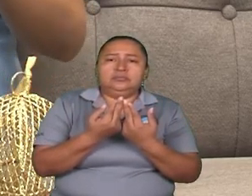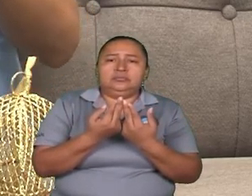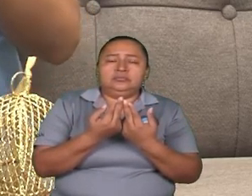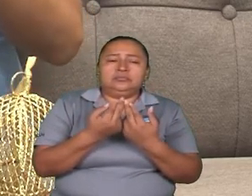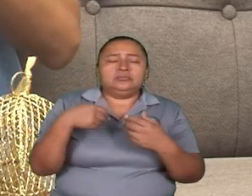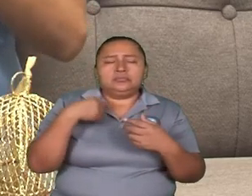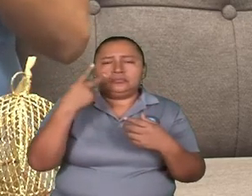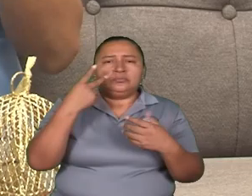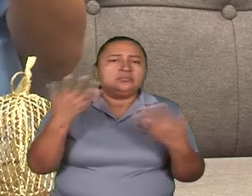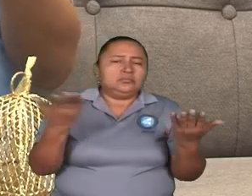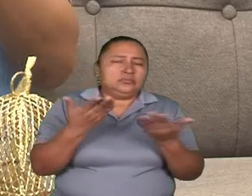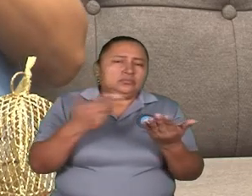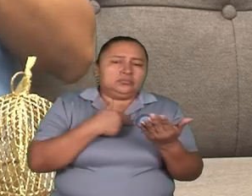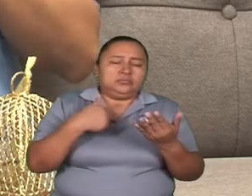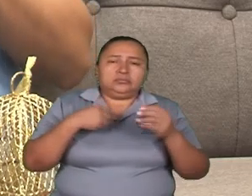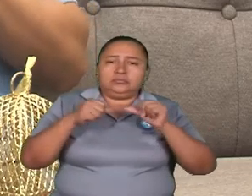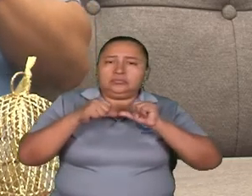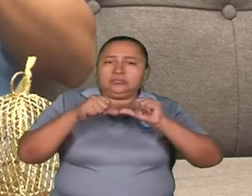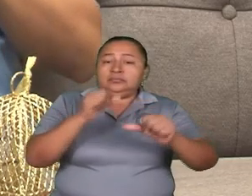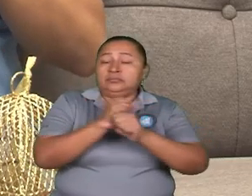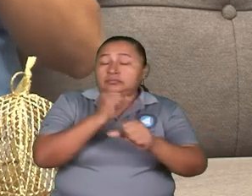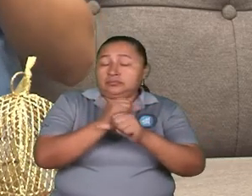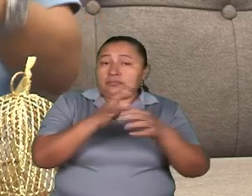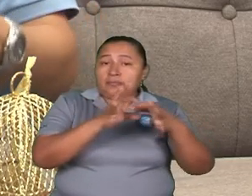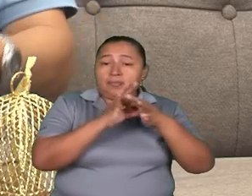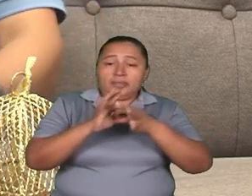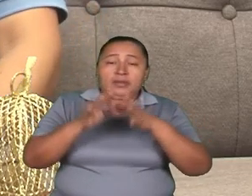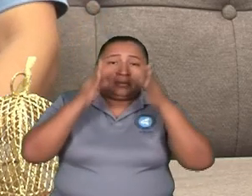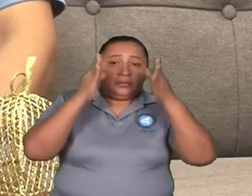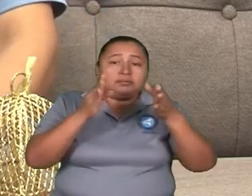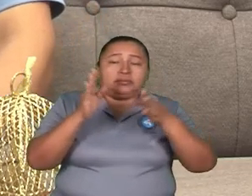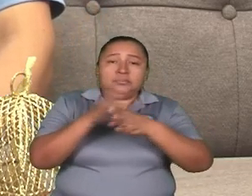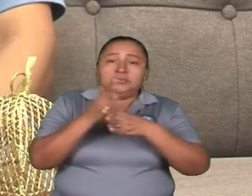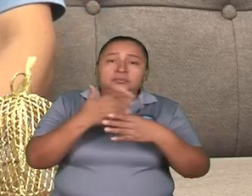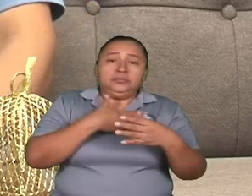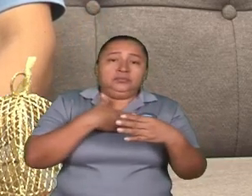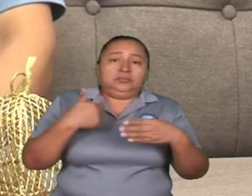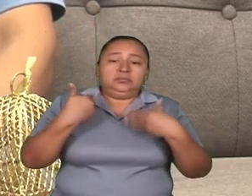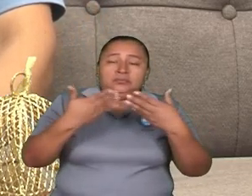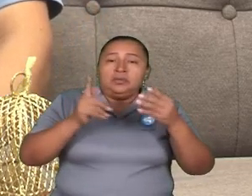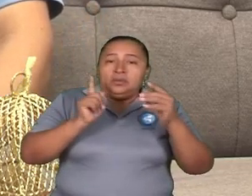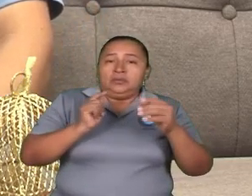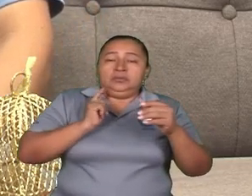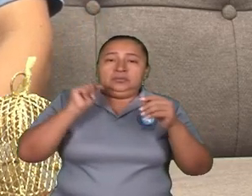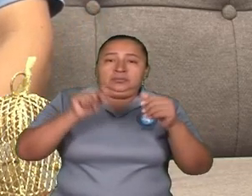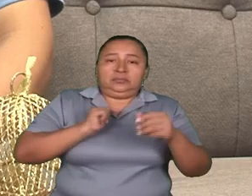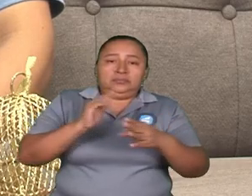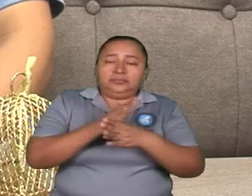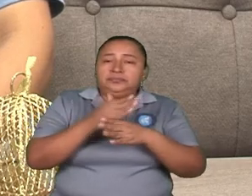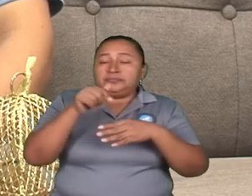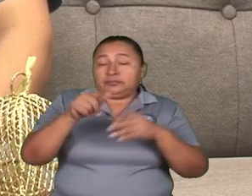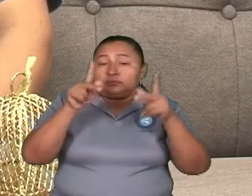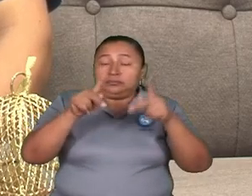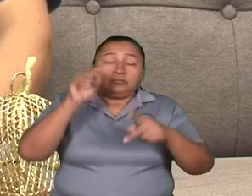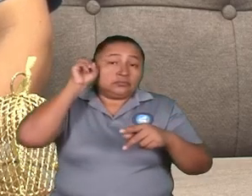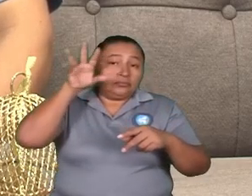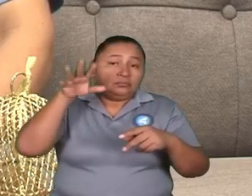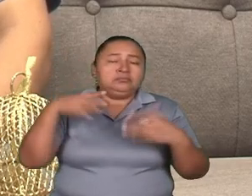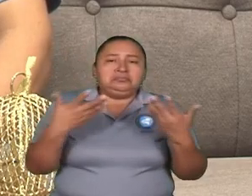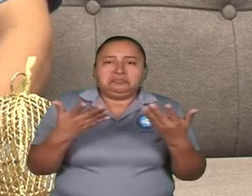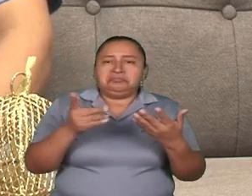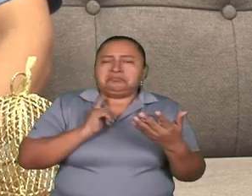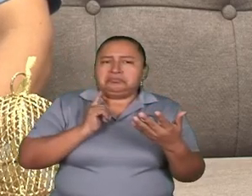desarrollo bastante importante del Instituto Nicaragüense de Turismo, un fomento al desarrollo. Es correcto, es el trabajo articulado que hay